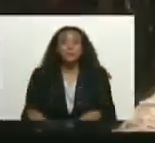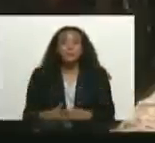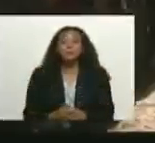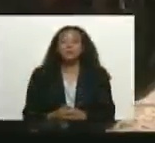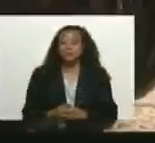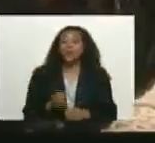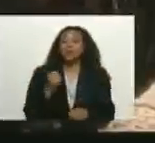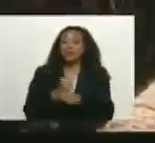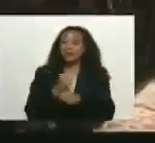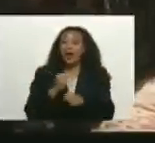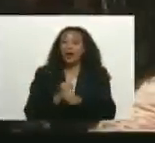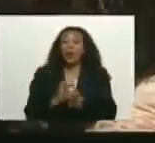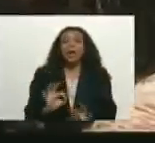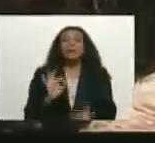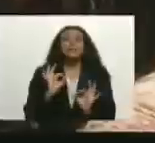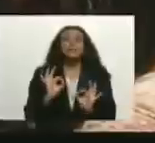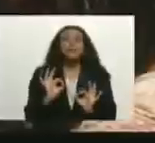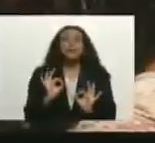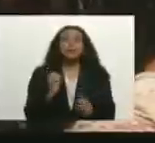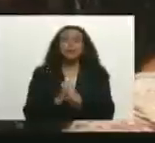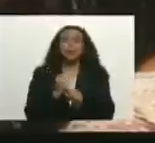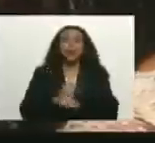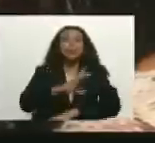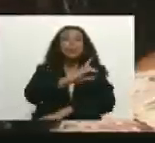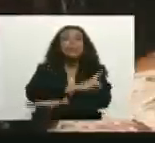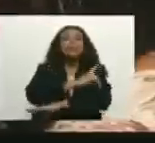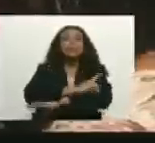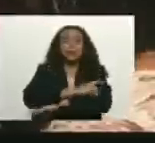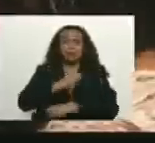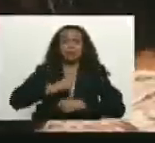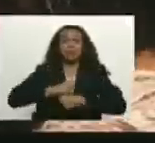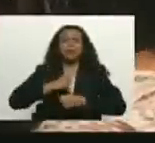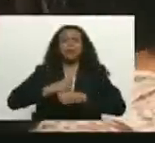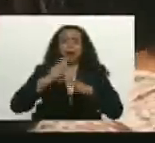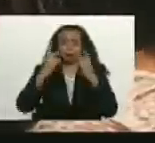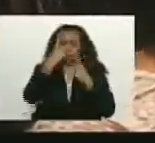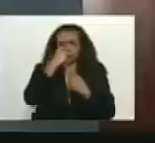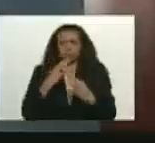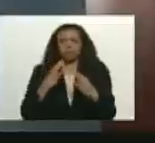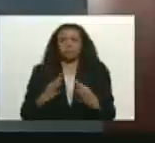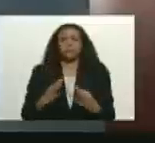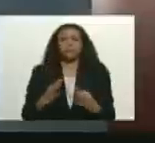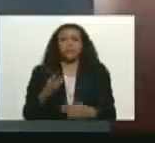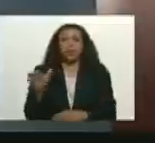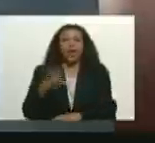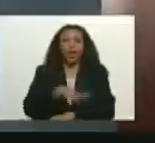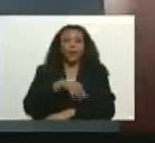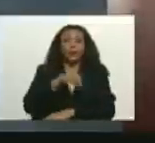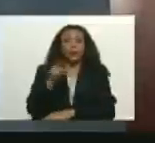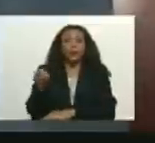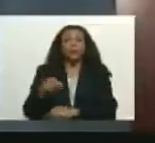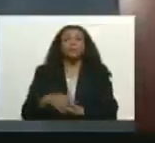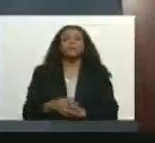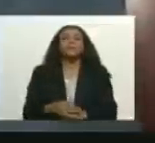de excelencia, de disciplina allá en Ginebra.